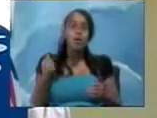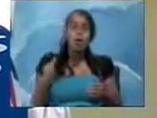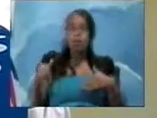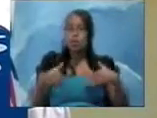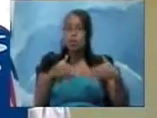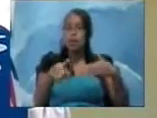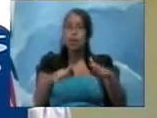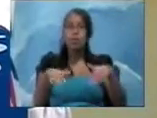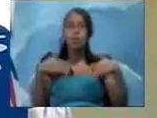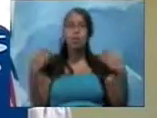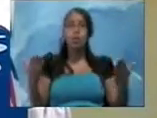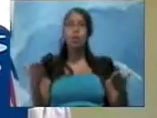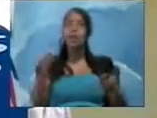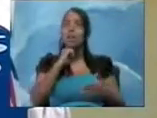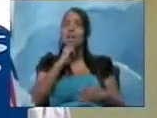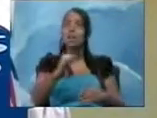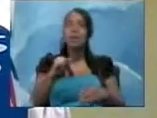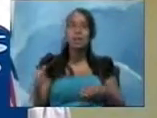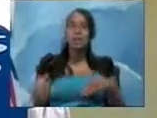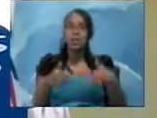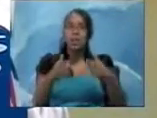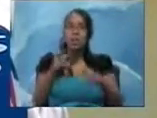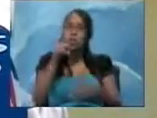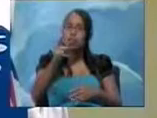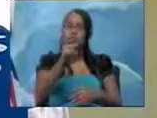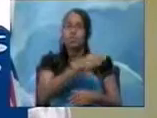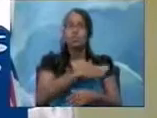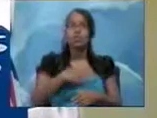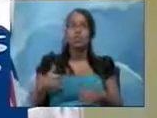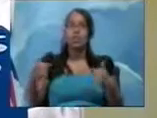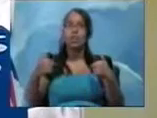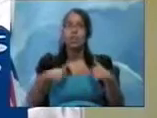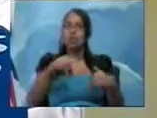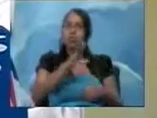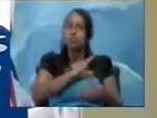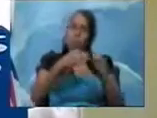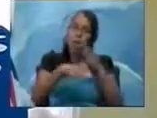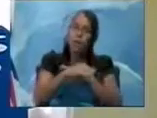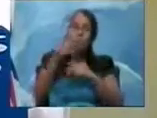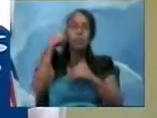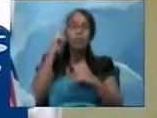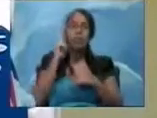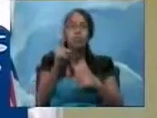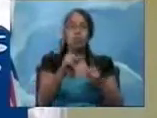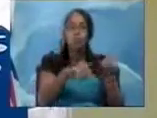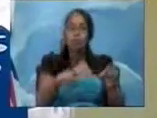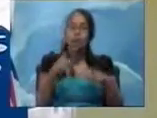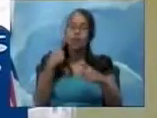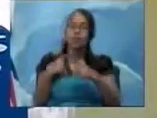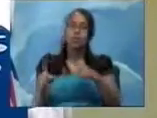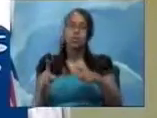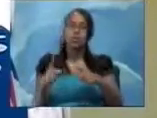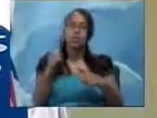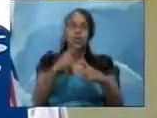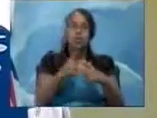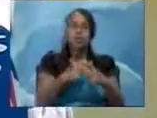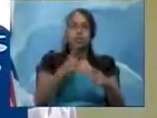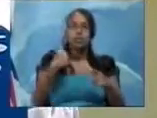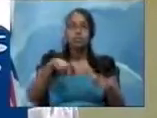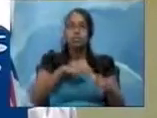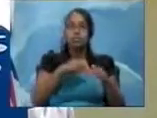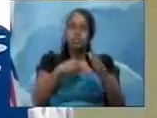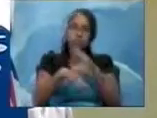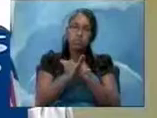más correcto Cuál es el camino que tú quieres que yo tome para ir de punto a al punto B Entonces nos vamos y